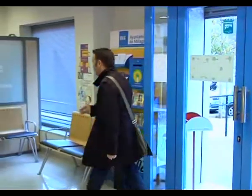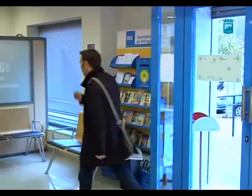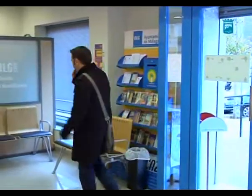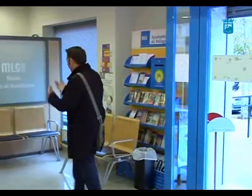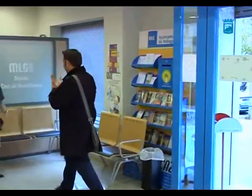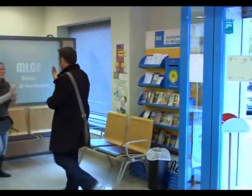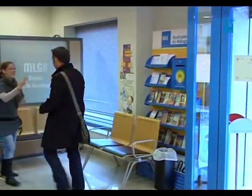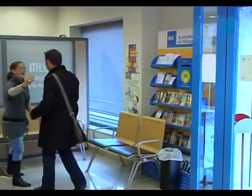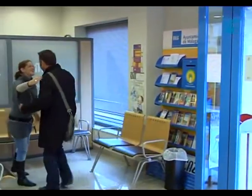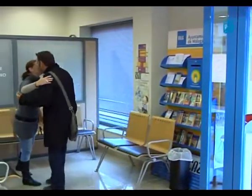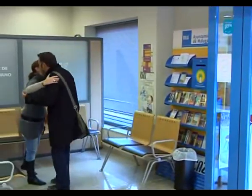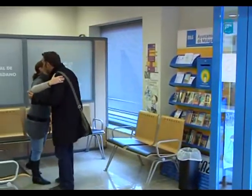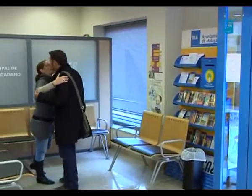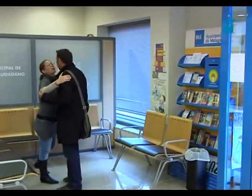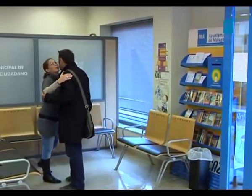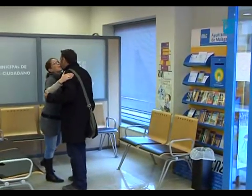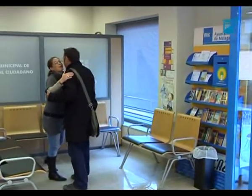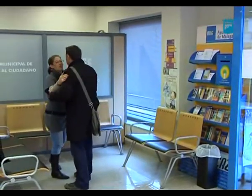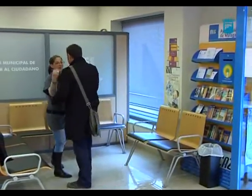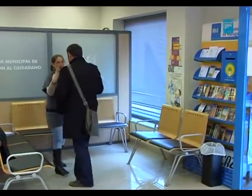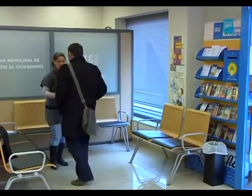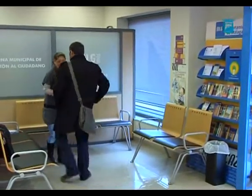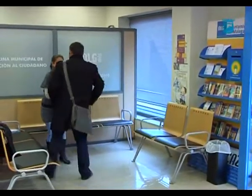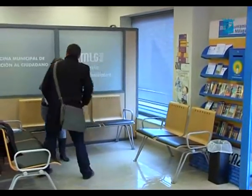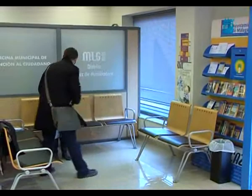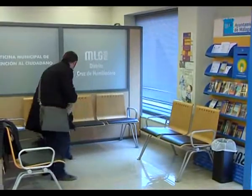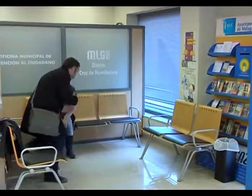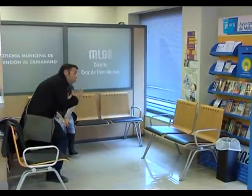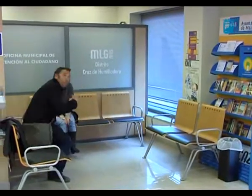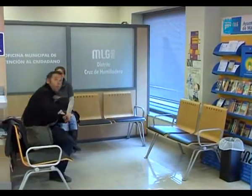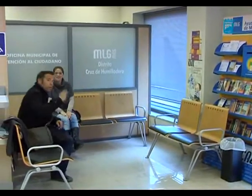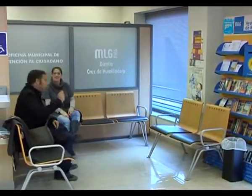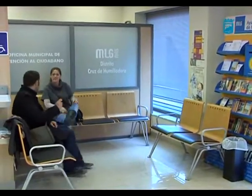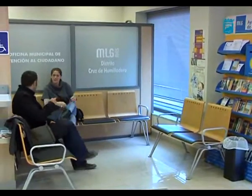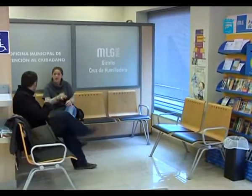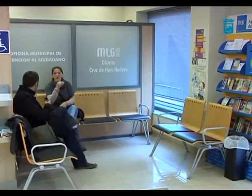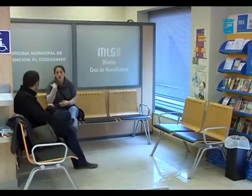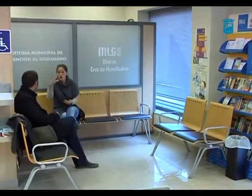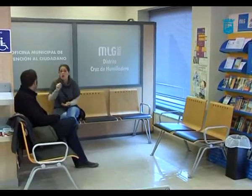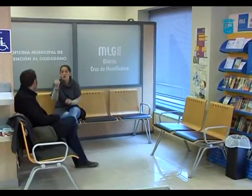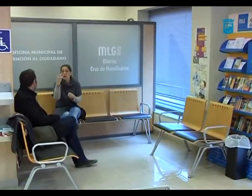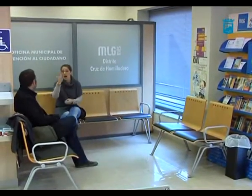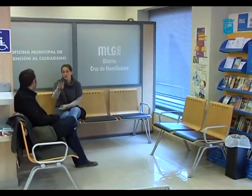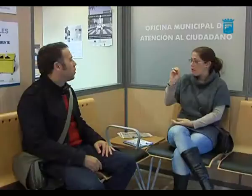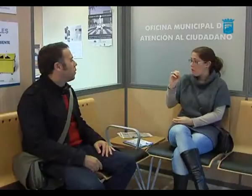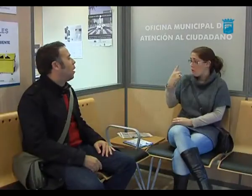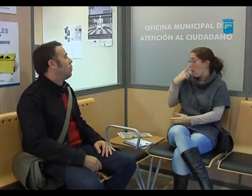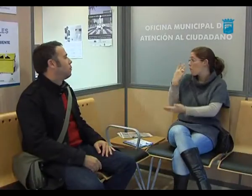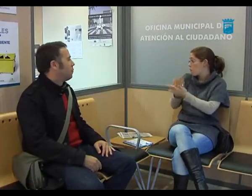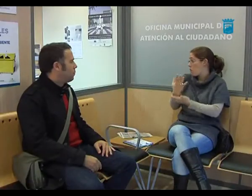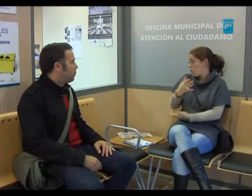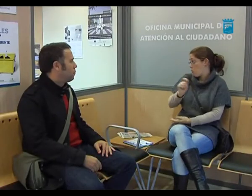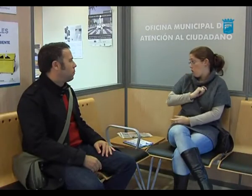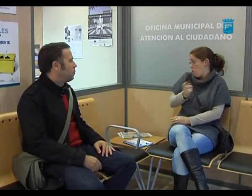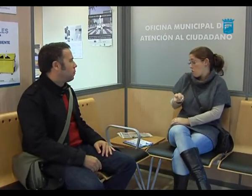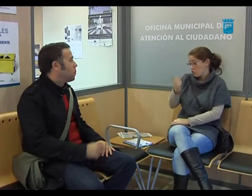La forma más común o más ordinaria, digamos, es in situ, en persona. Las personas sordas solicitan una cita y hacemos